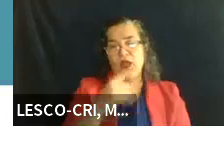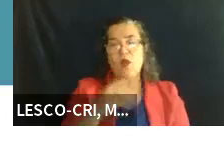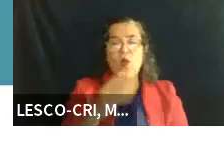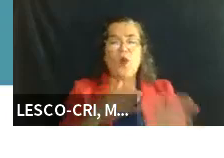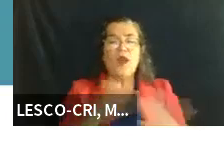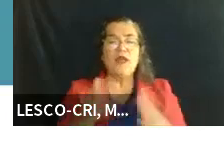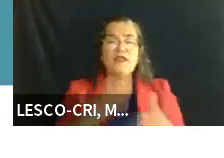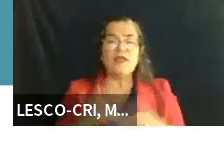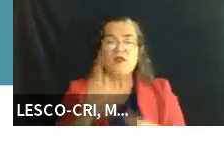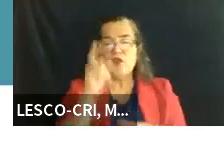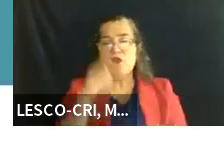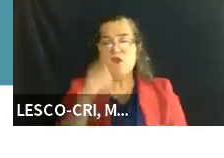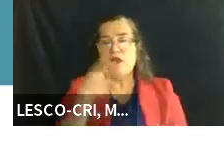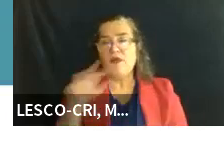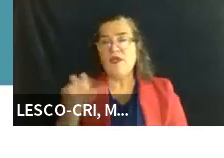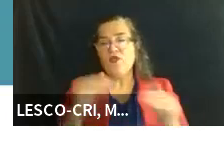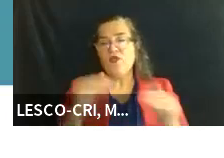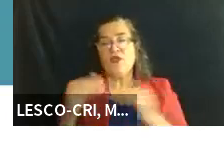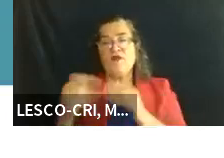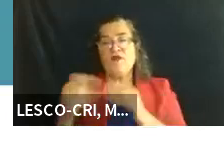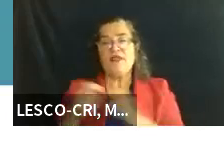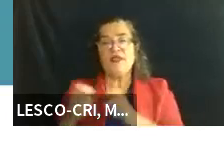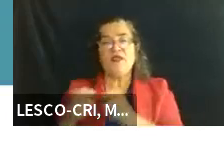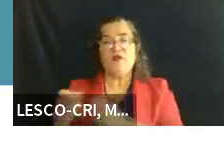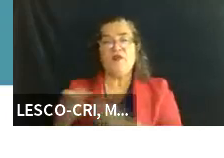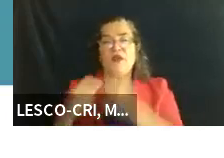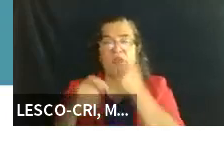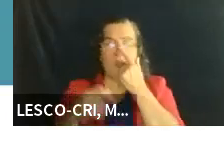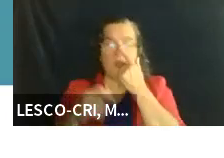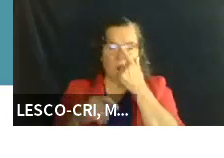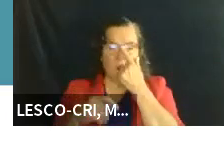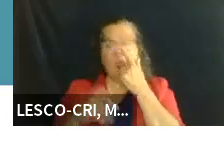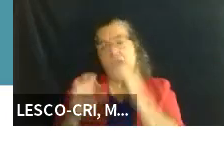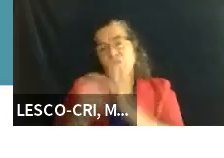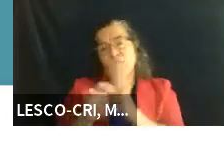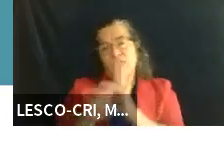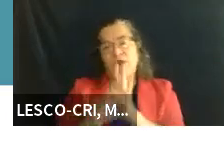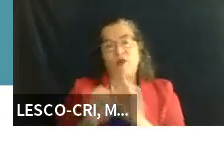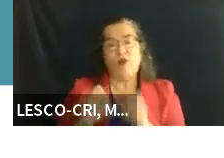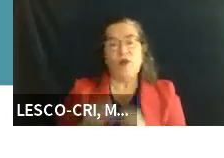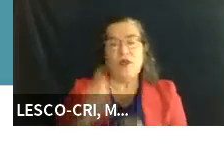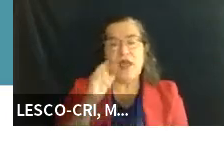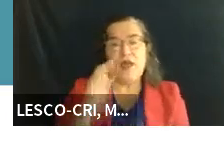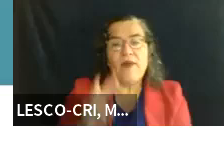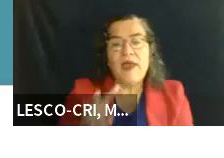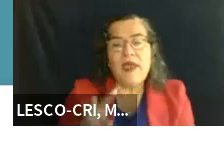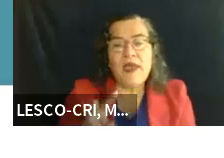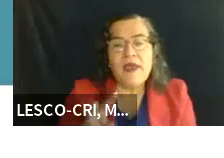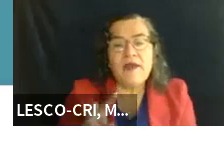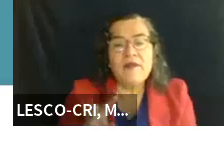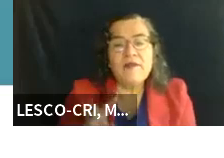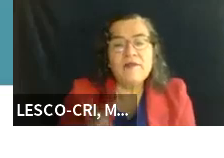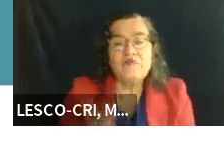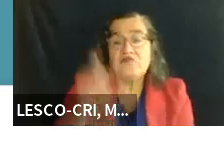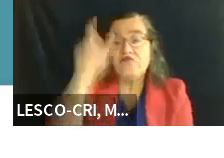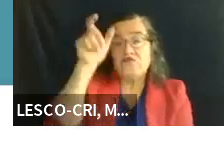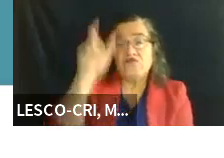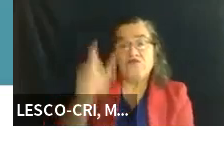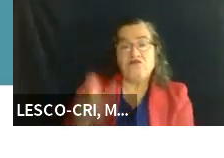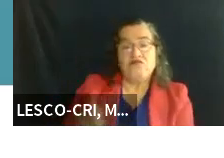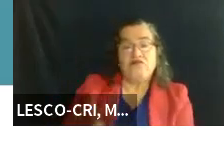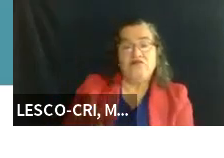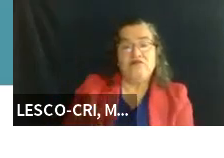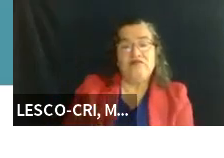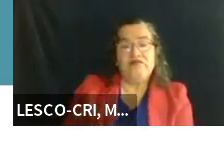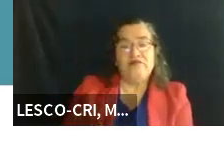va viendo los niveles de dominio. Por supuesto, esto es un ejemplo, y uno podría ver en forma vertical cuánto es